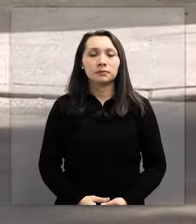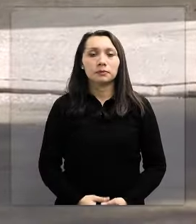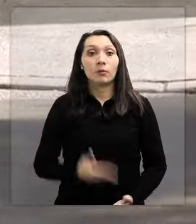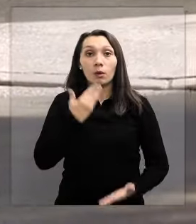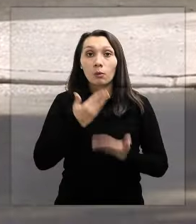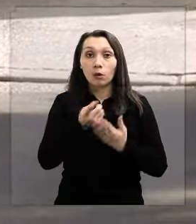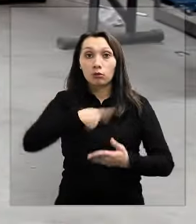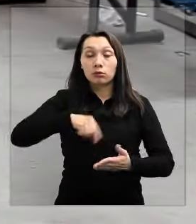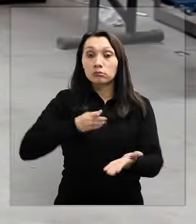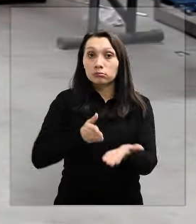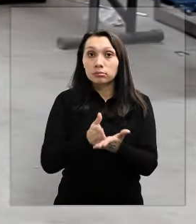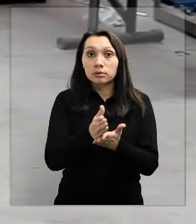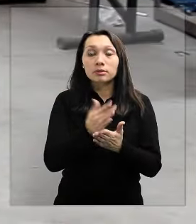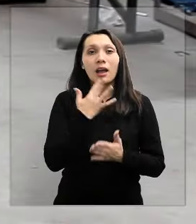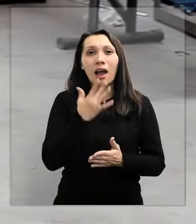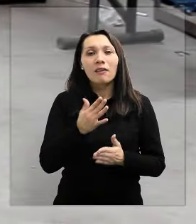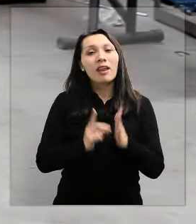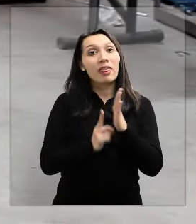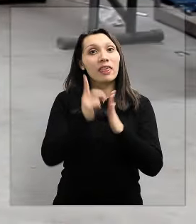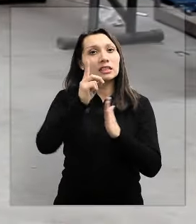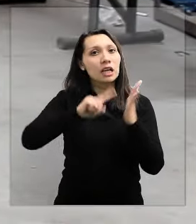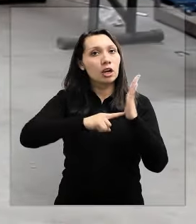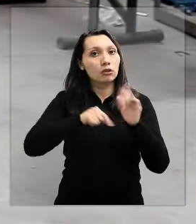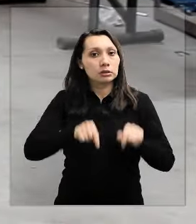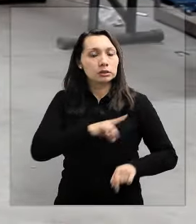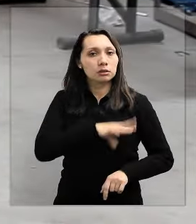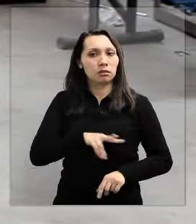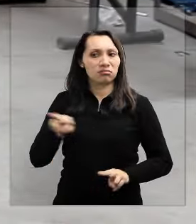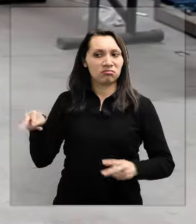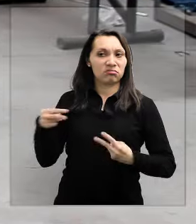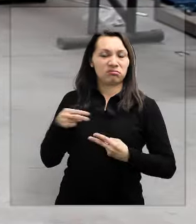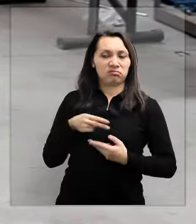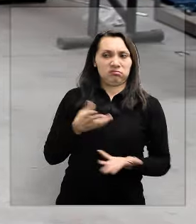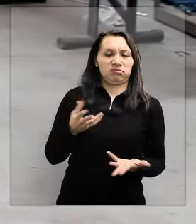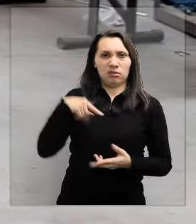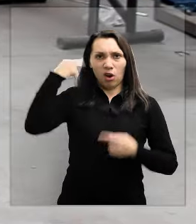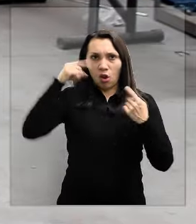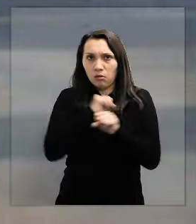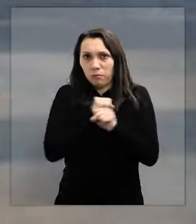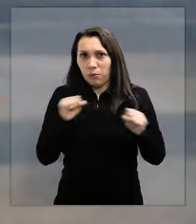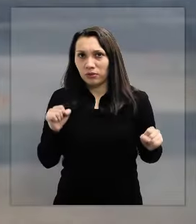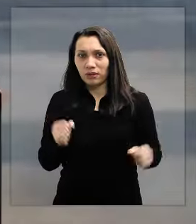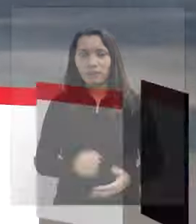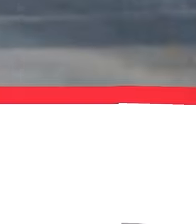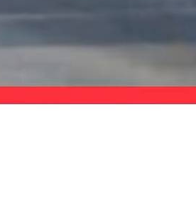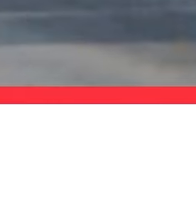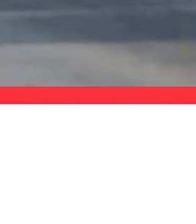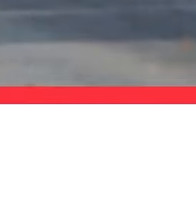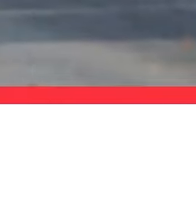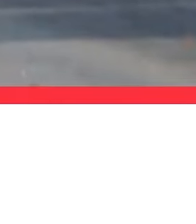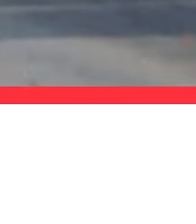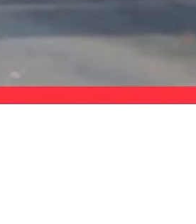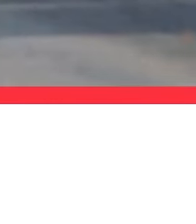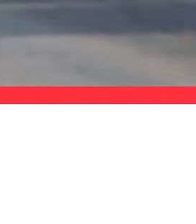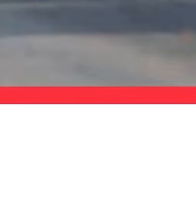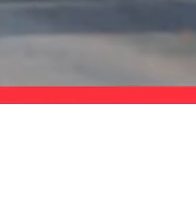Cuando nosotros empezamos a hablar de desarrollar tecnología en Chile, nos miraban como, estáis locos, no se puede.